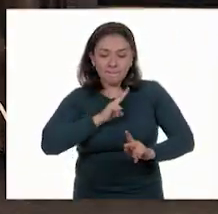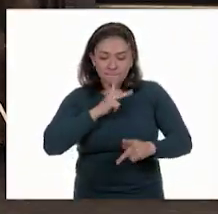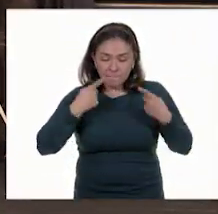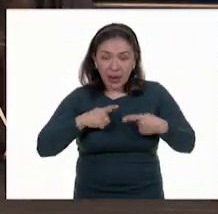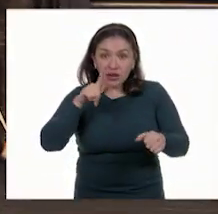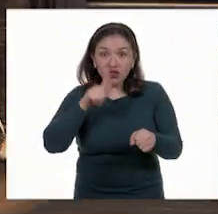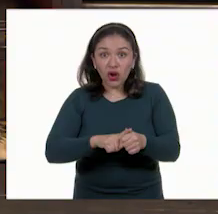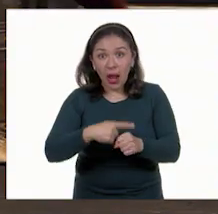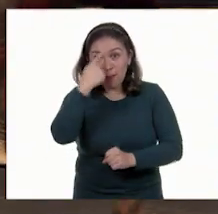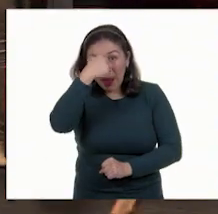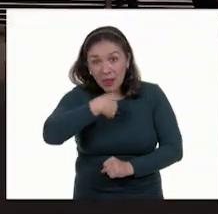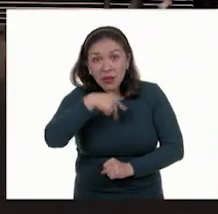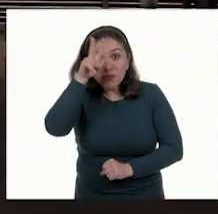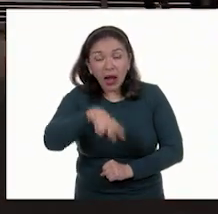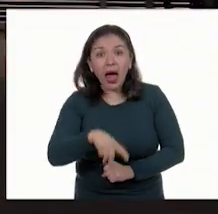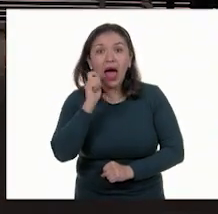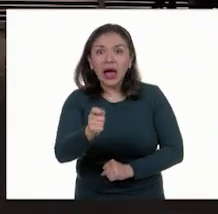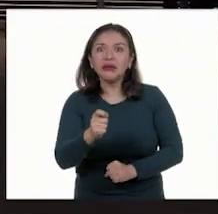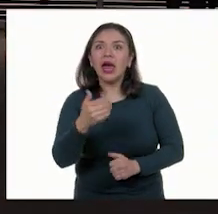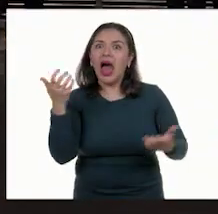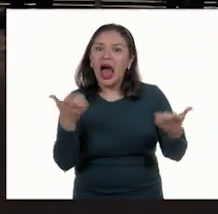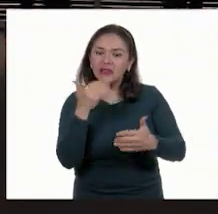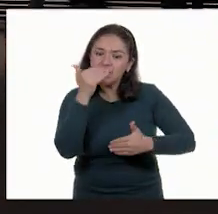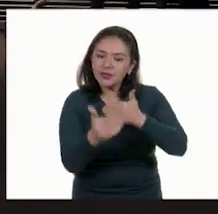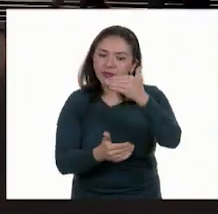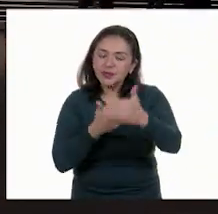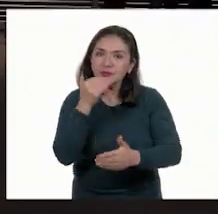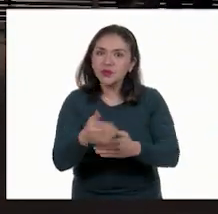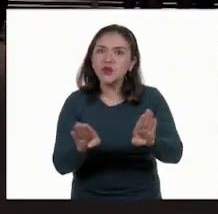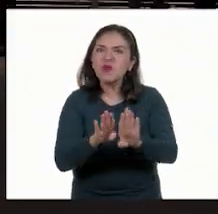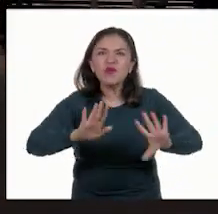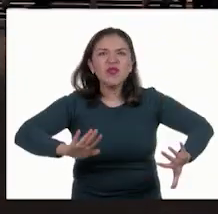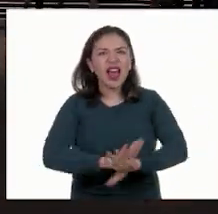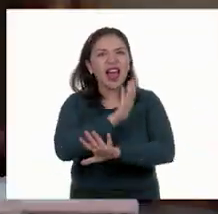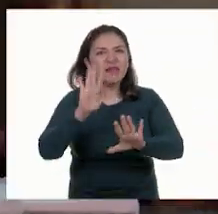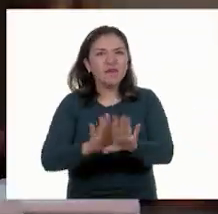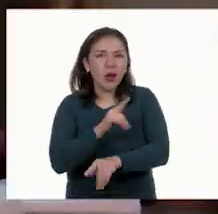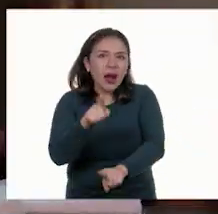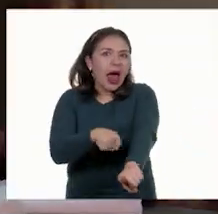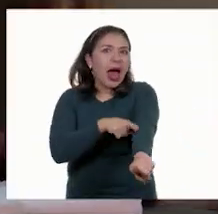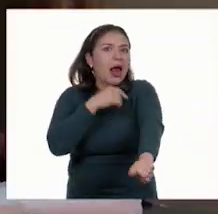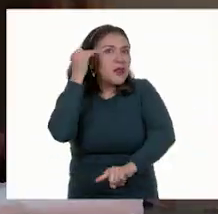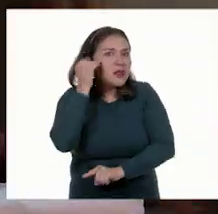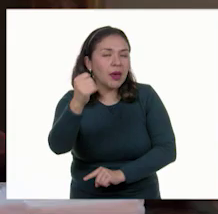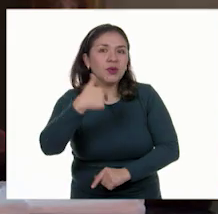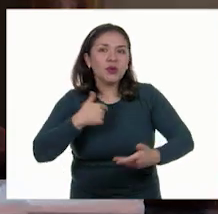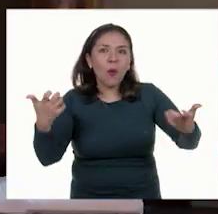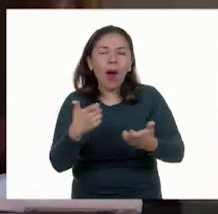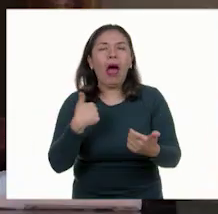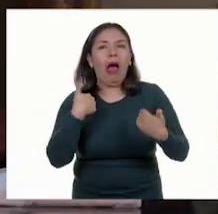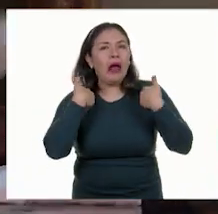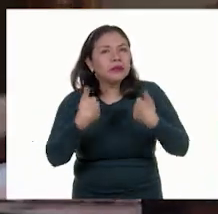personal es que para mí ha sido un proceso de desarrollo y de transformación a lo largo del tiempo que me ha hecho entender